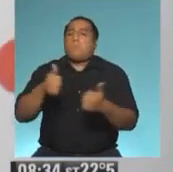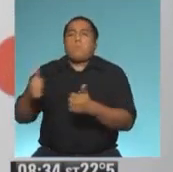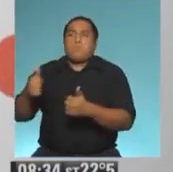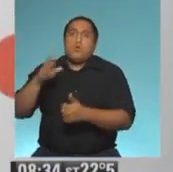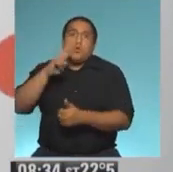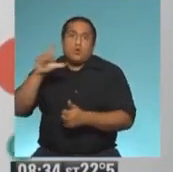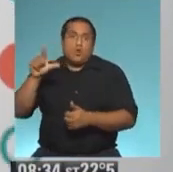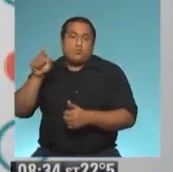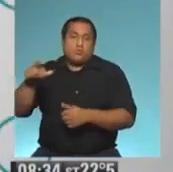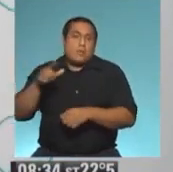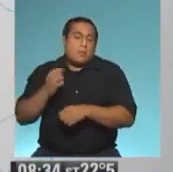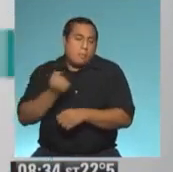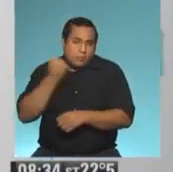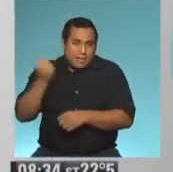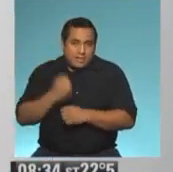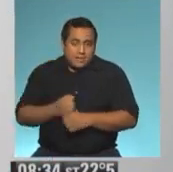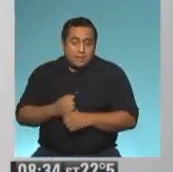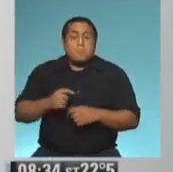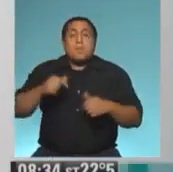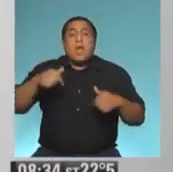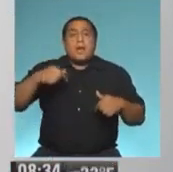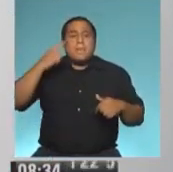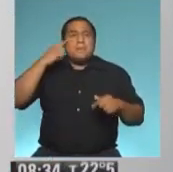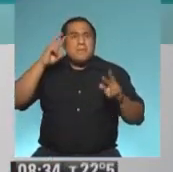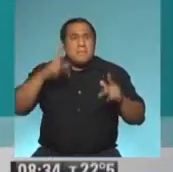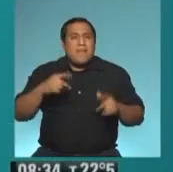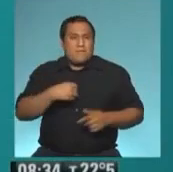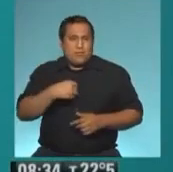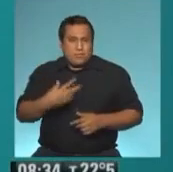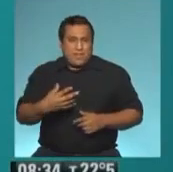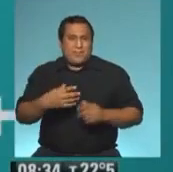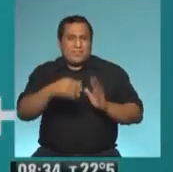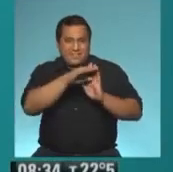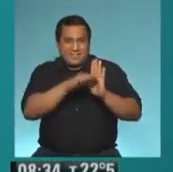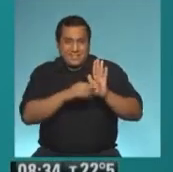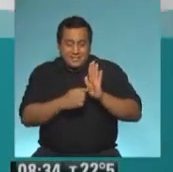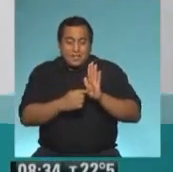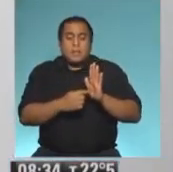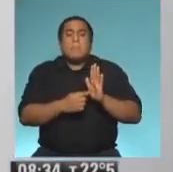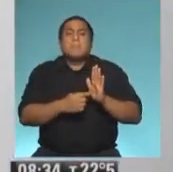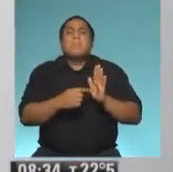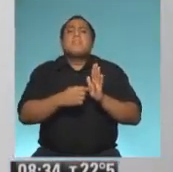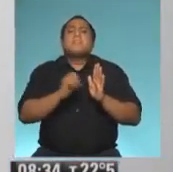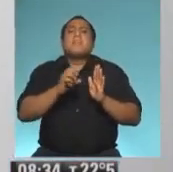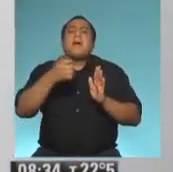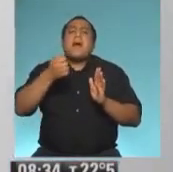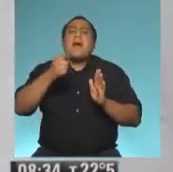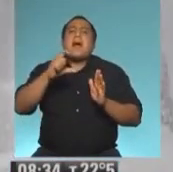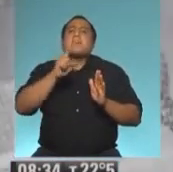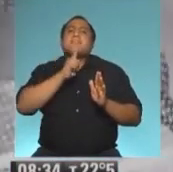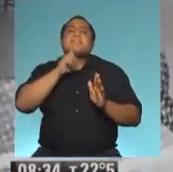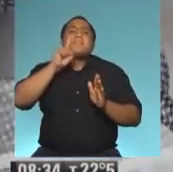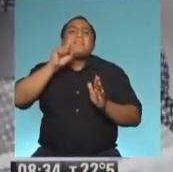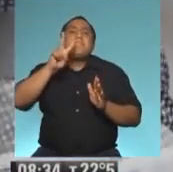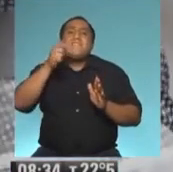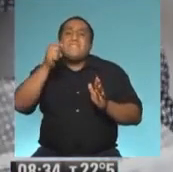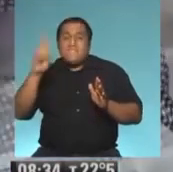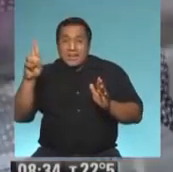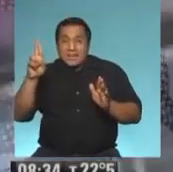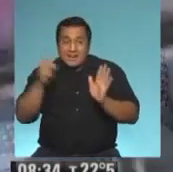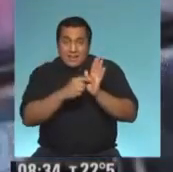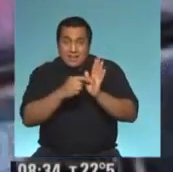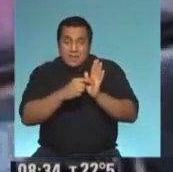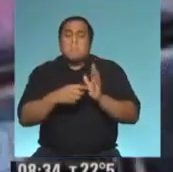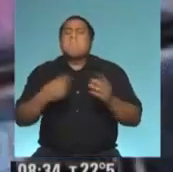que estamos proponiendo, que este plan de voluntariado, que se llama Activar, bueno, ahora se